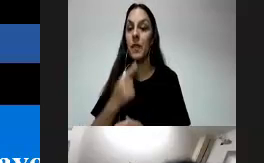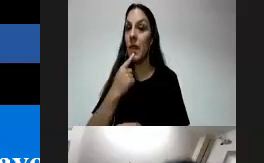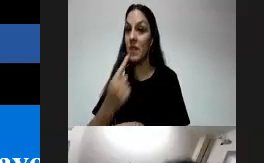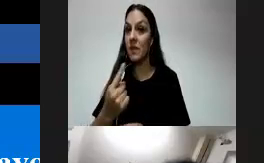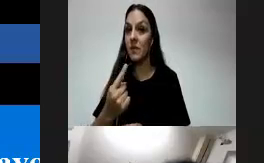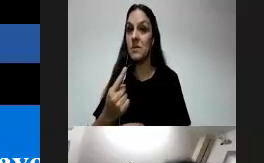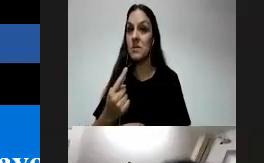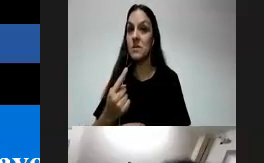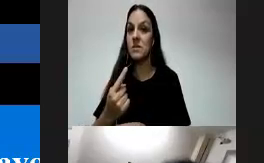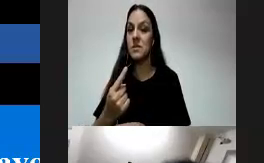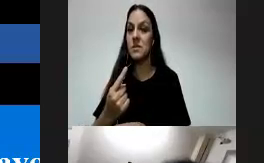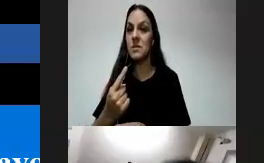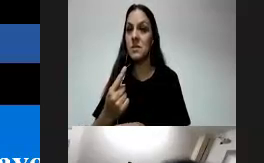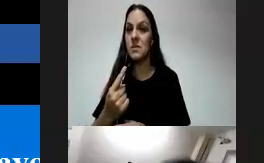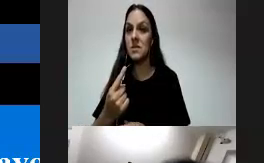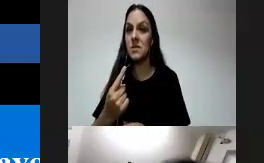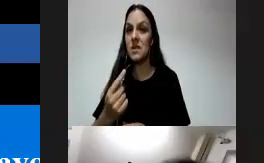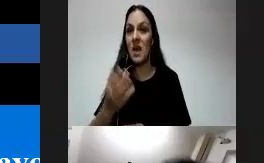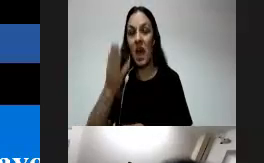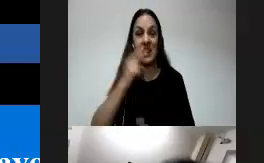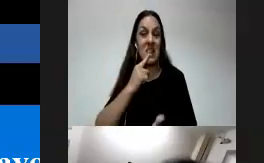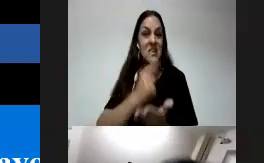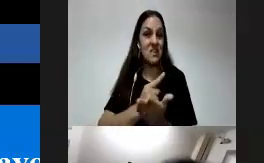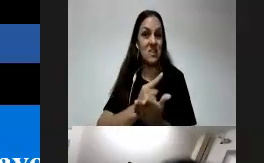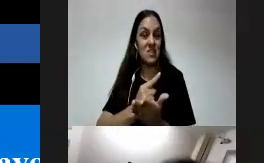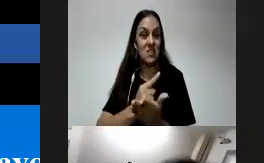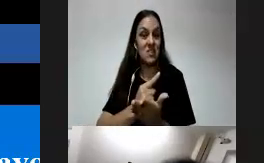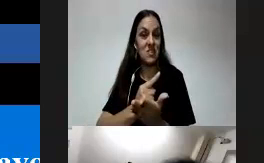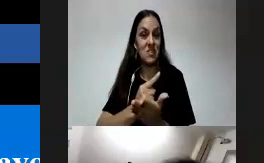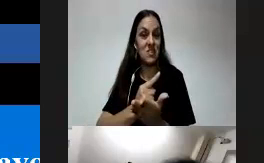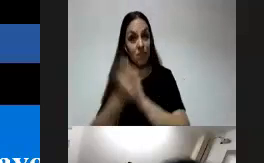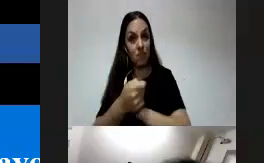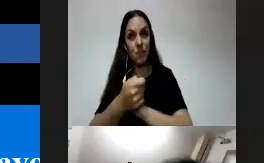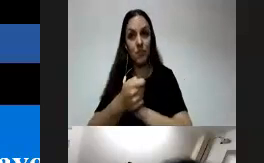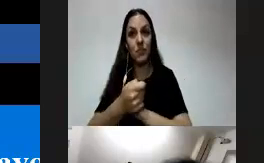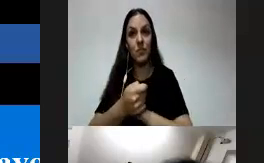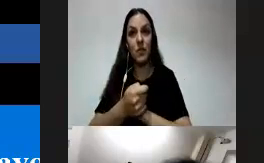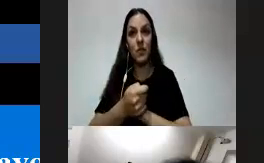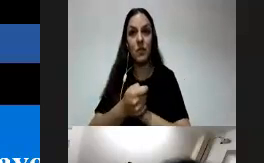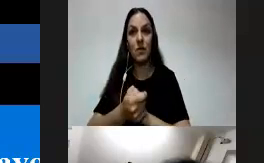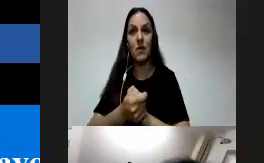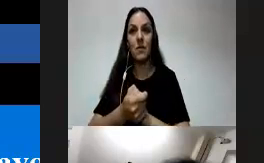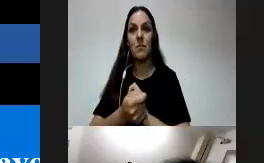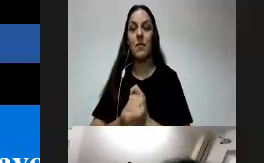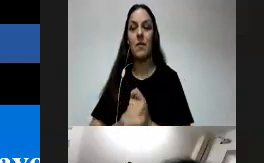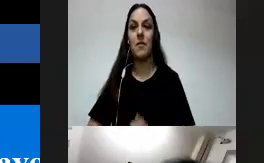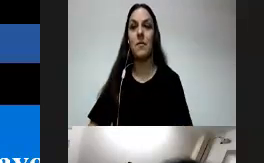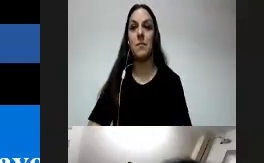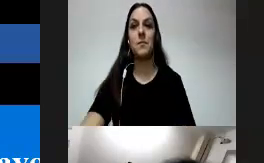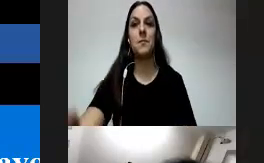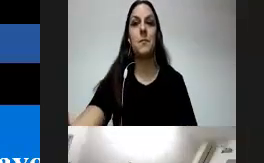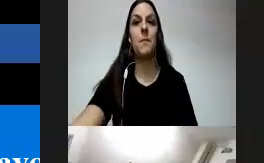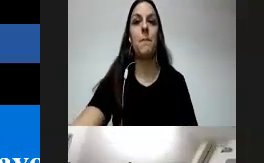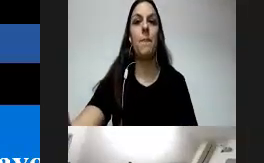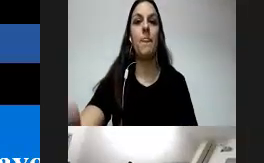revocó la sentencia de primera instancia que había declarado abstracta la cuestión en debate en virtud de que se